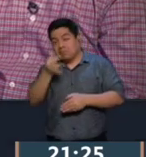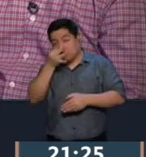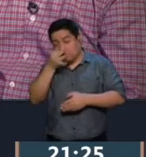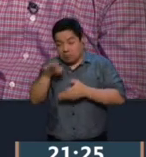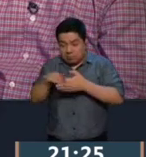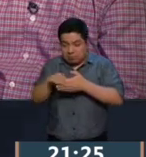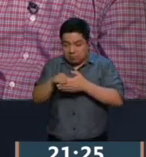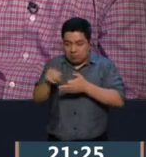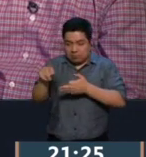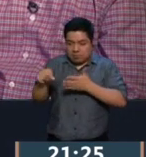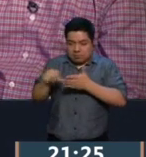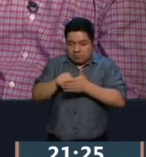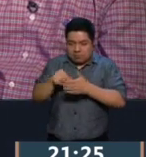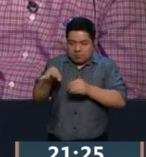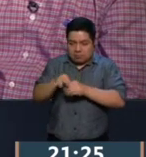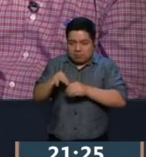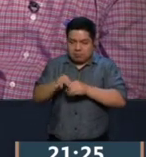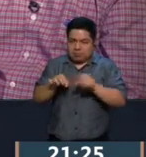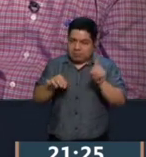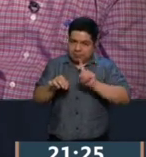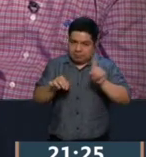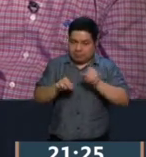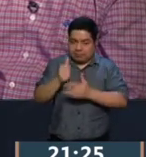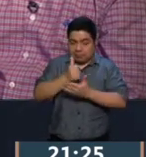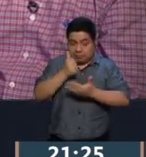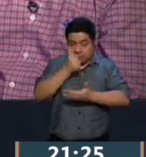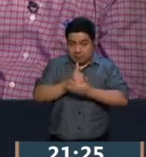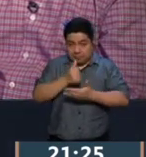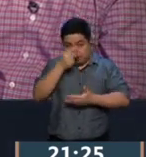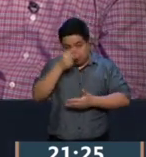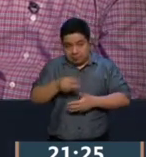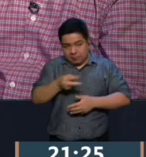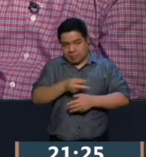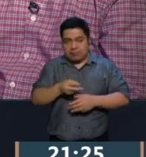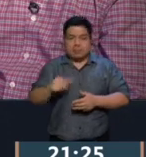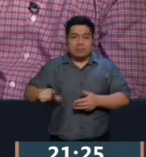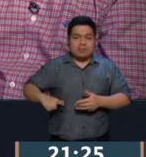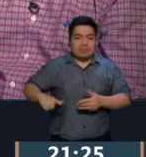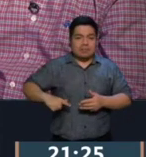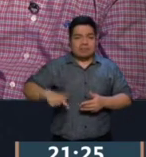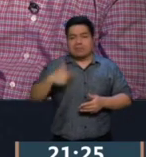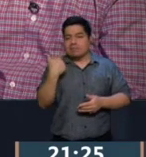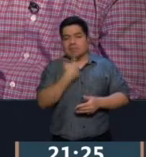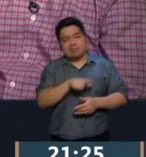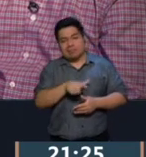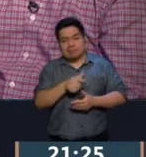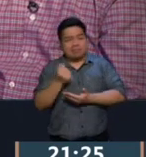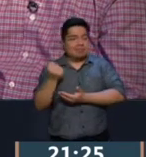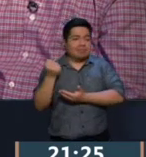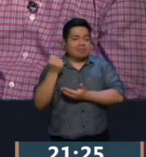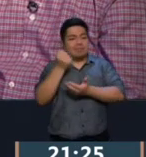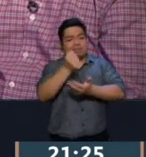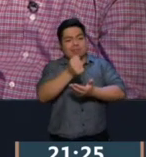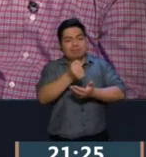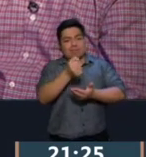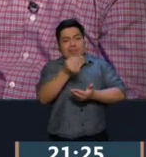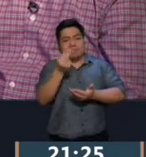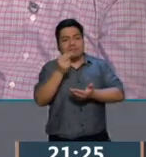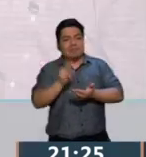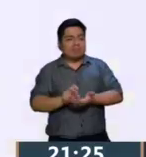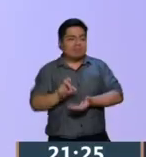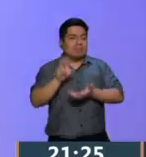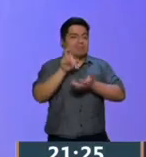No, lo que está pasando en la ciudad es que al actual gobierno de la ciudad no le gusta destinar el dinero a lo que tiene que